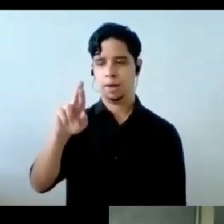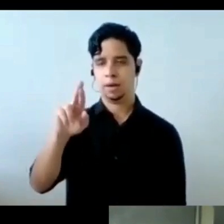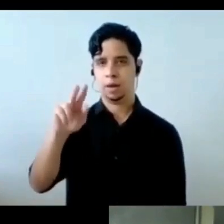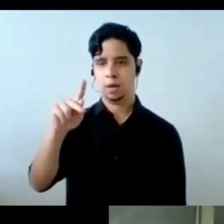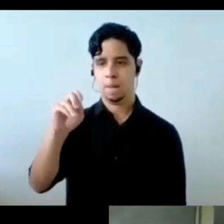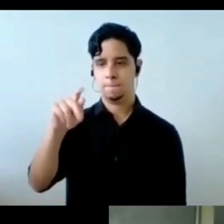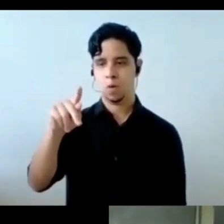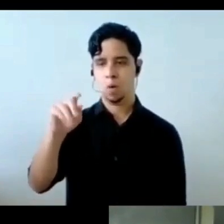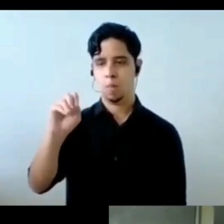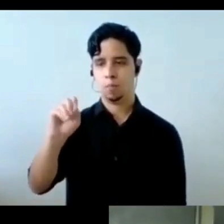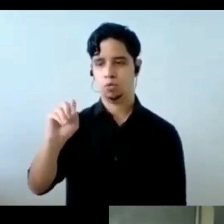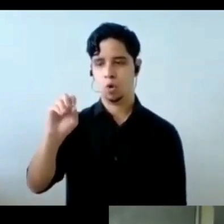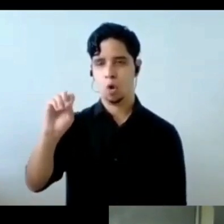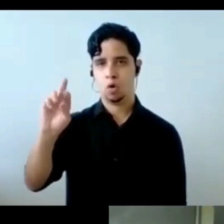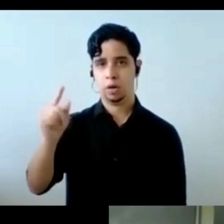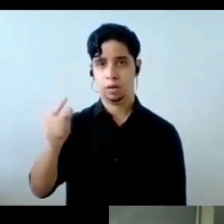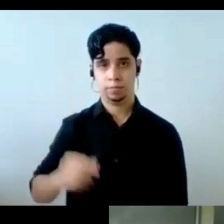info@prpop.org. Repito,